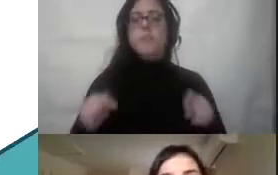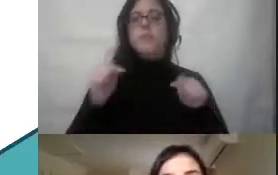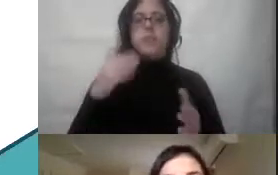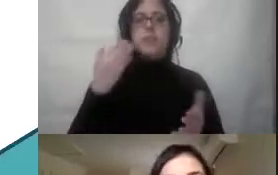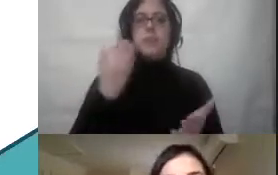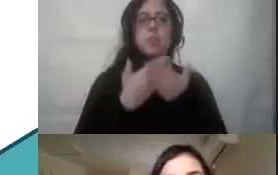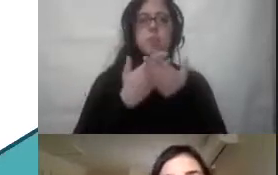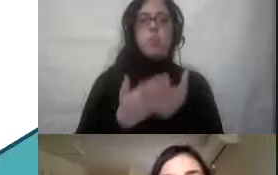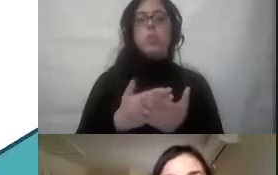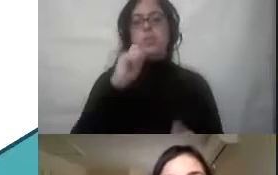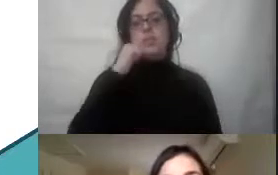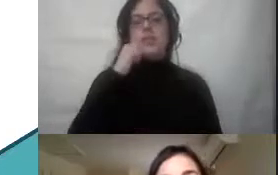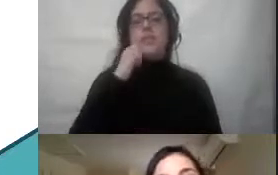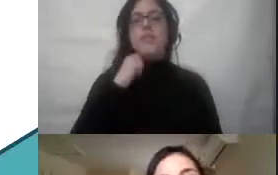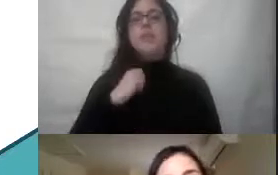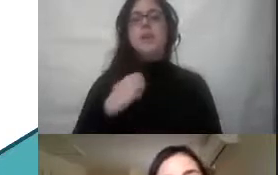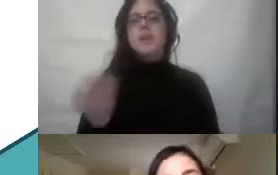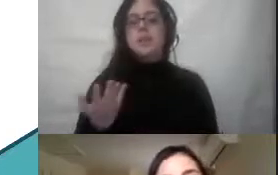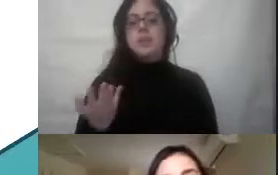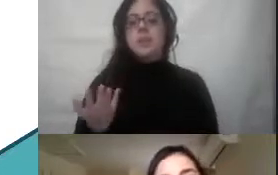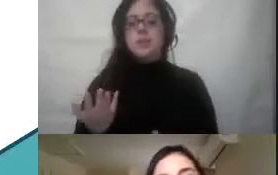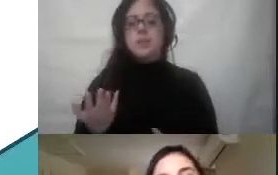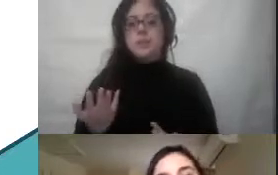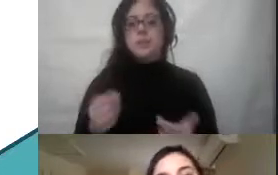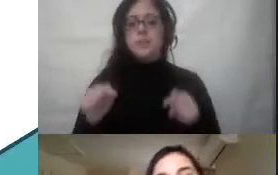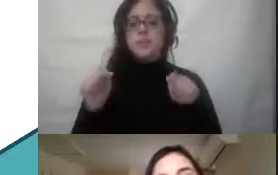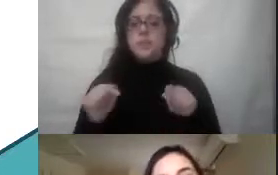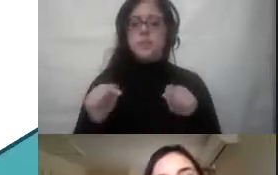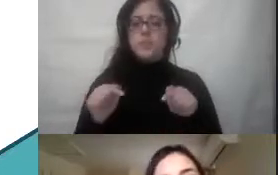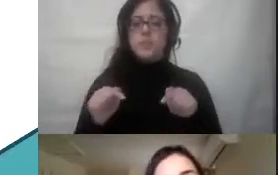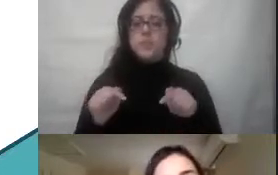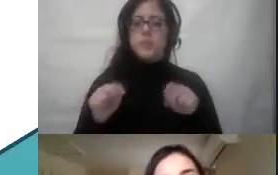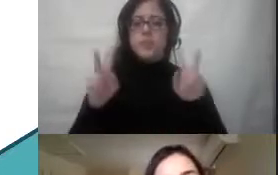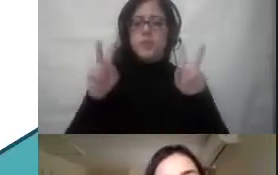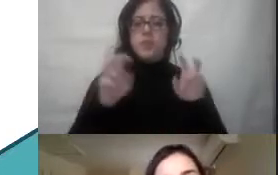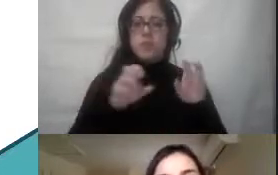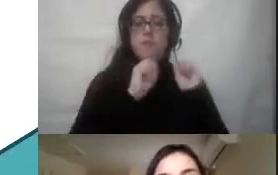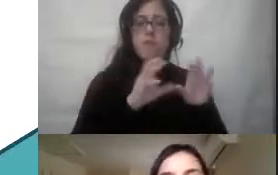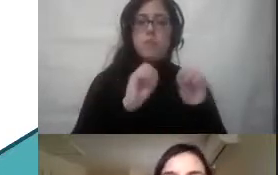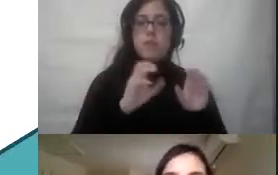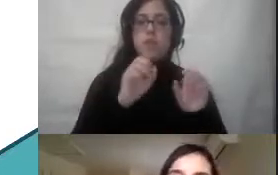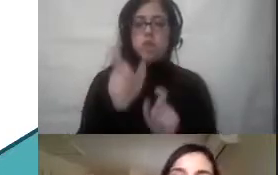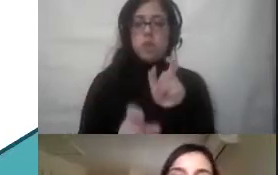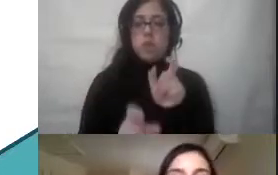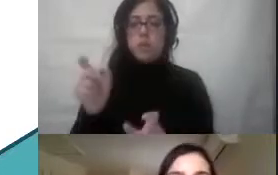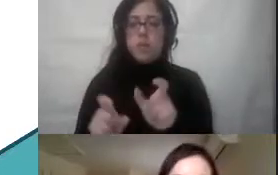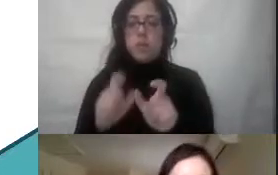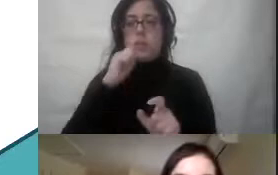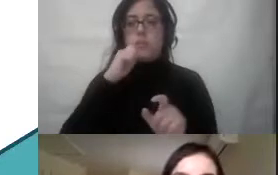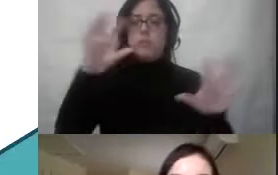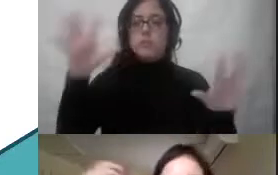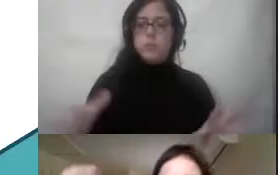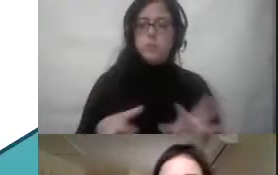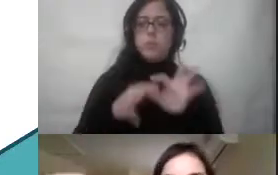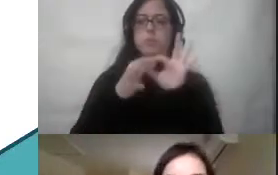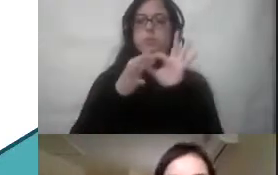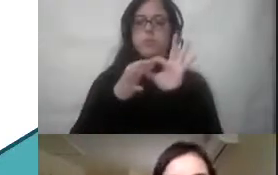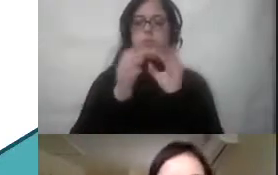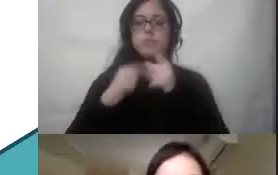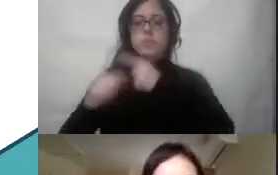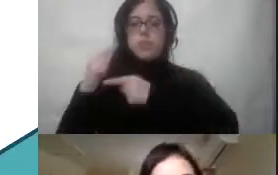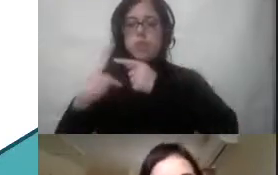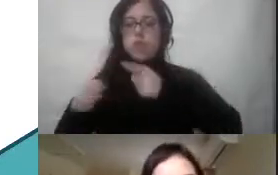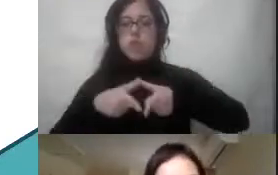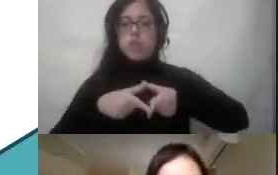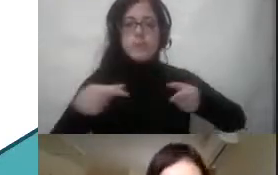posiciona desde la perspectiva de que la formación ciudadana tiene el potencial de vincular la historia, la geografía y las